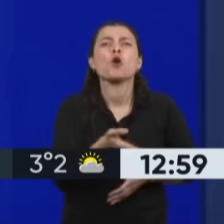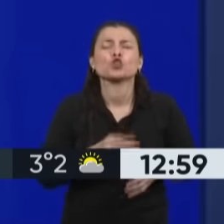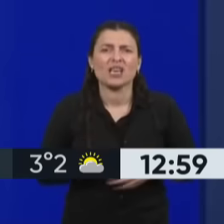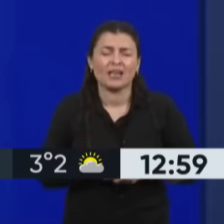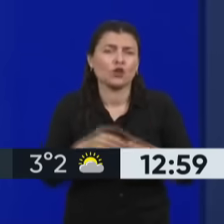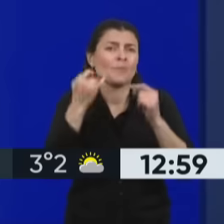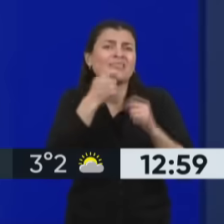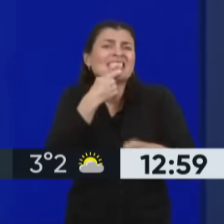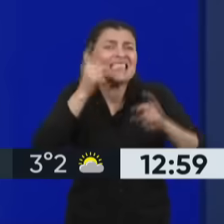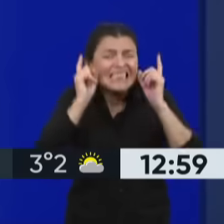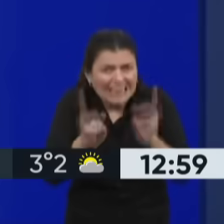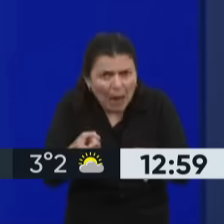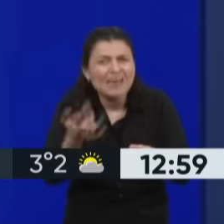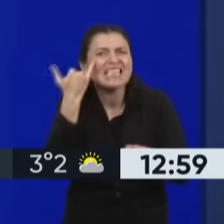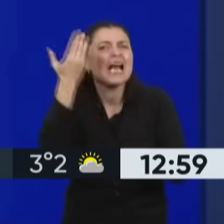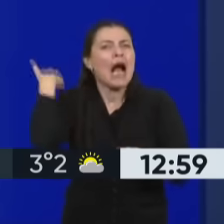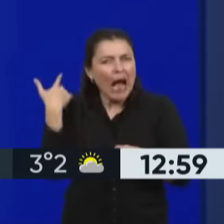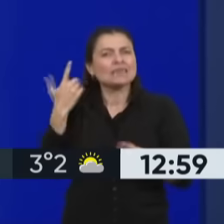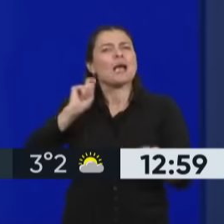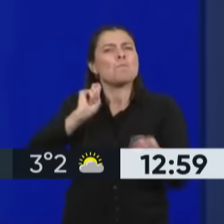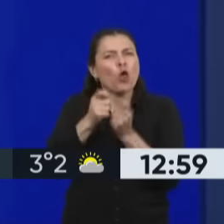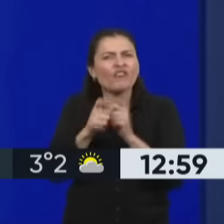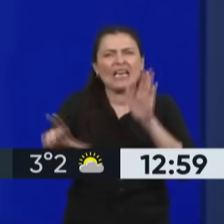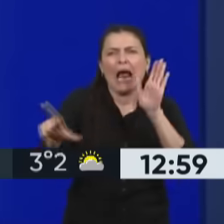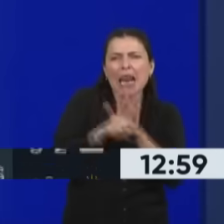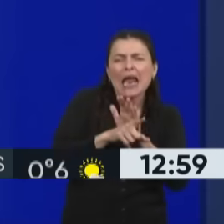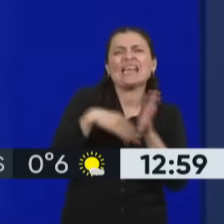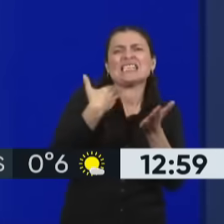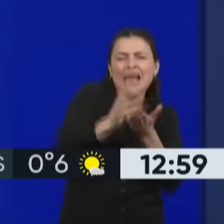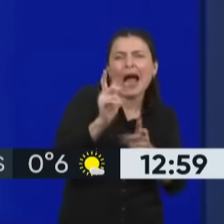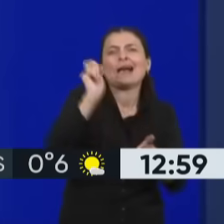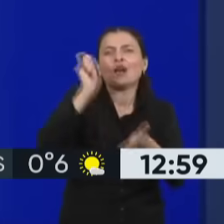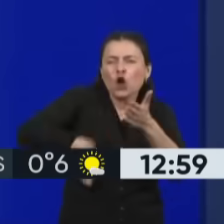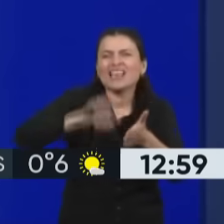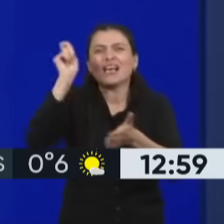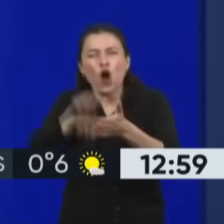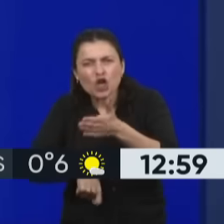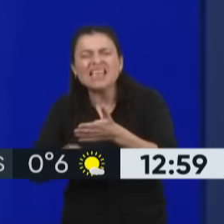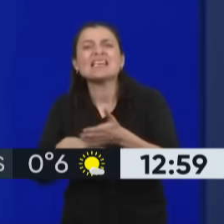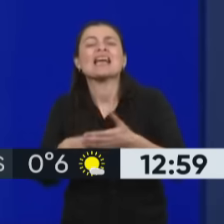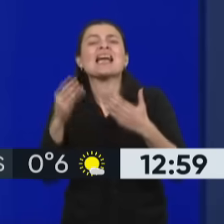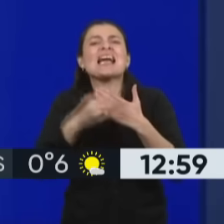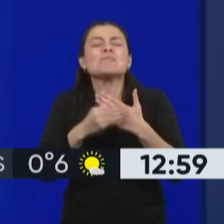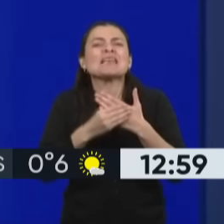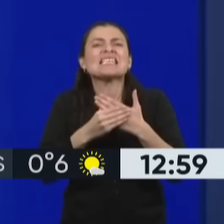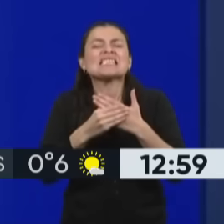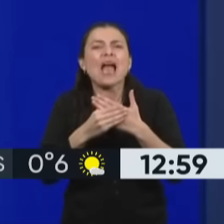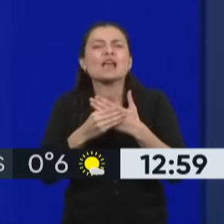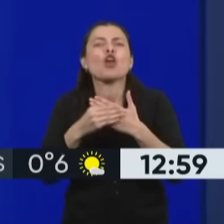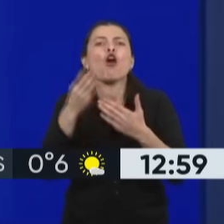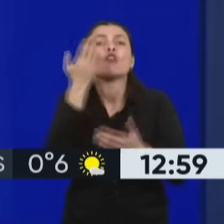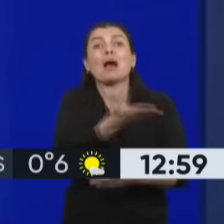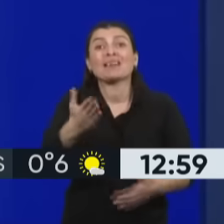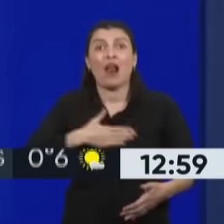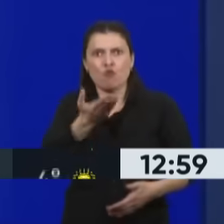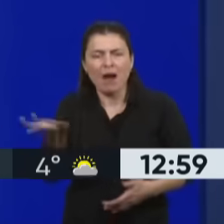las enormes reformas estructurales que venimos haciendo desde el Ministerio de Desregulación y en capital humano y en lo que